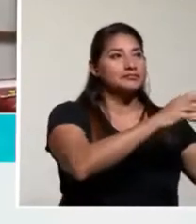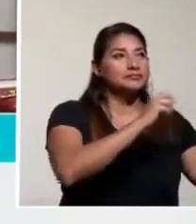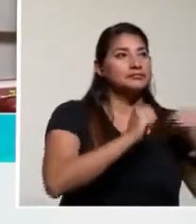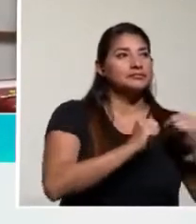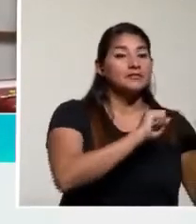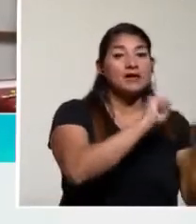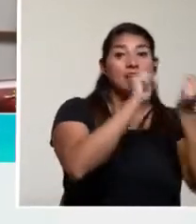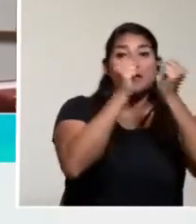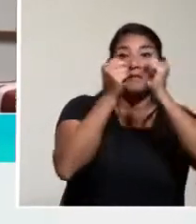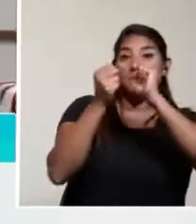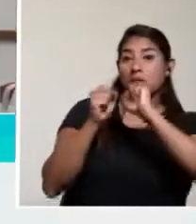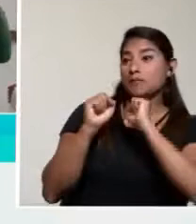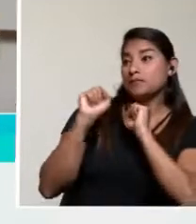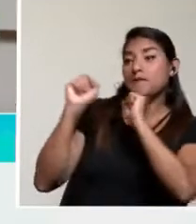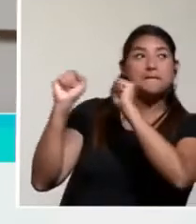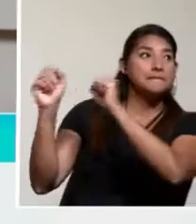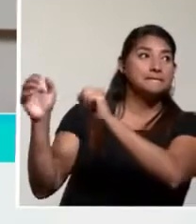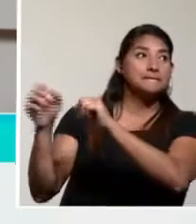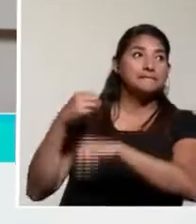¡Cambio!